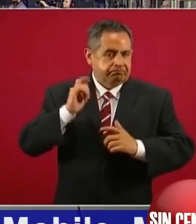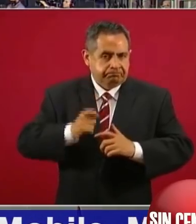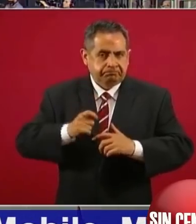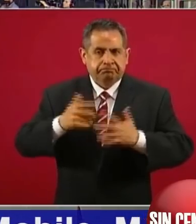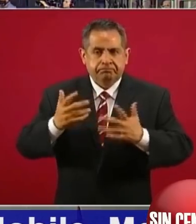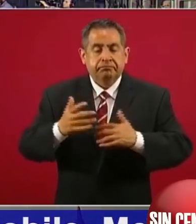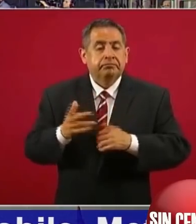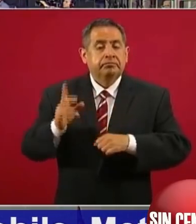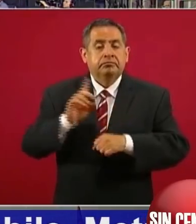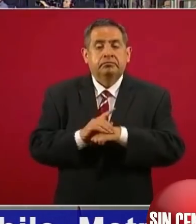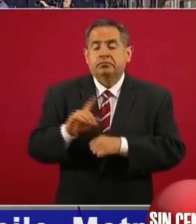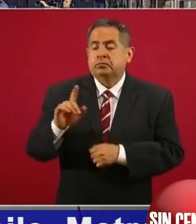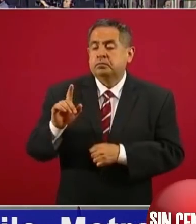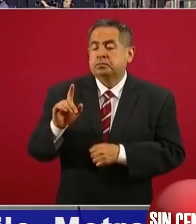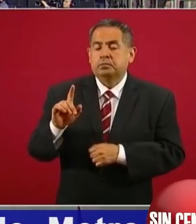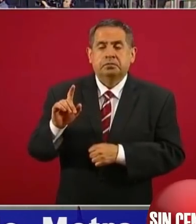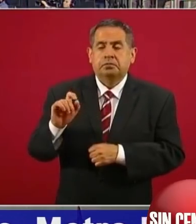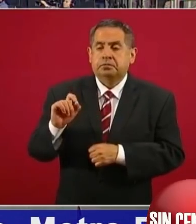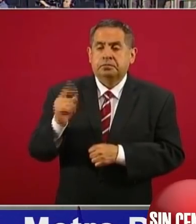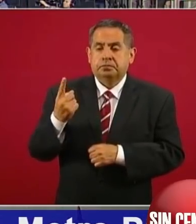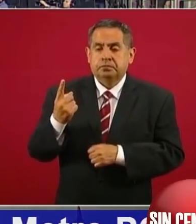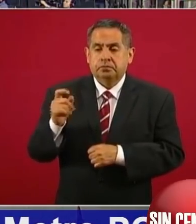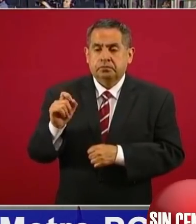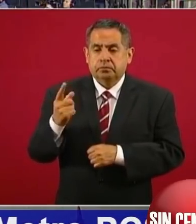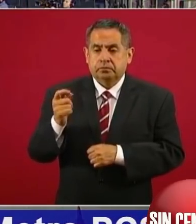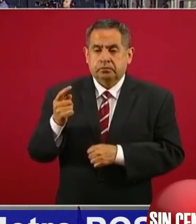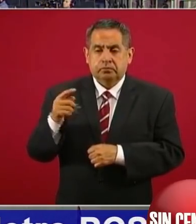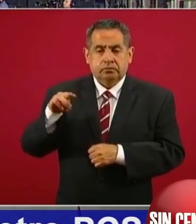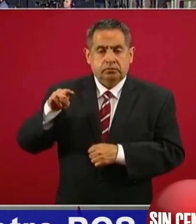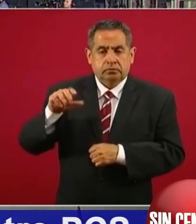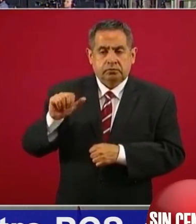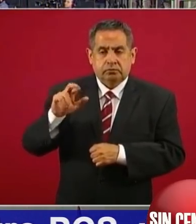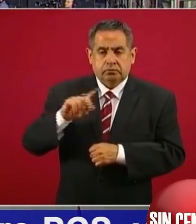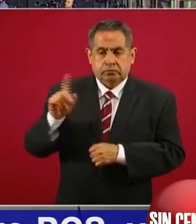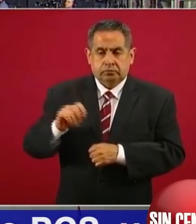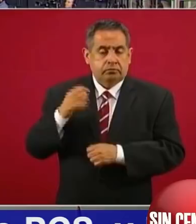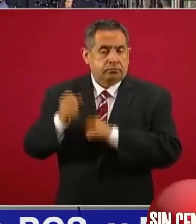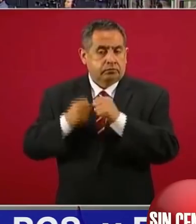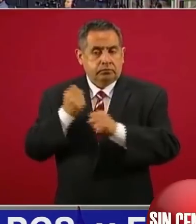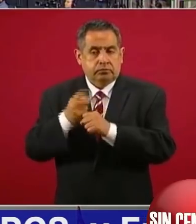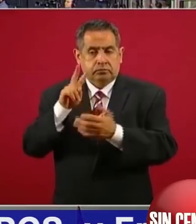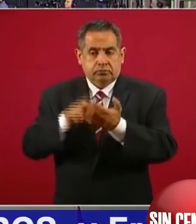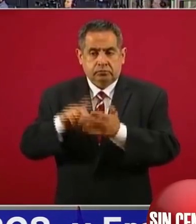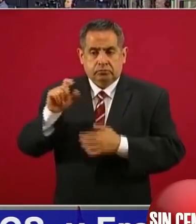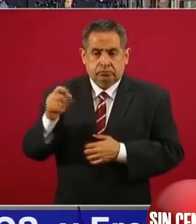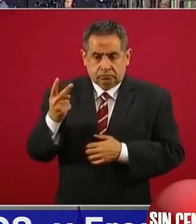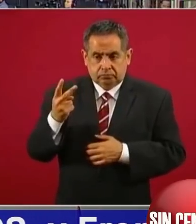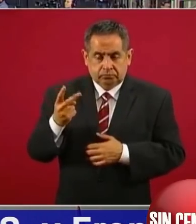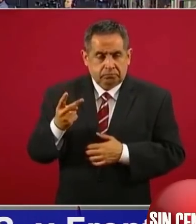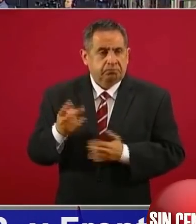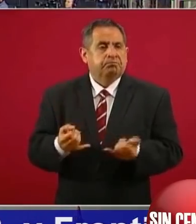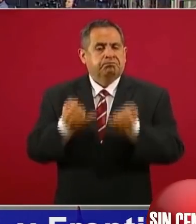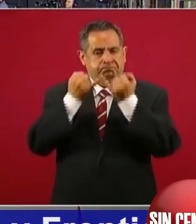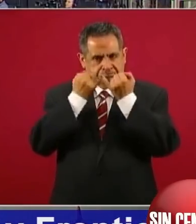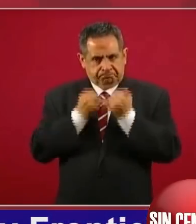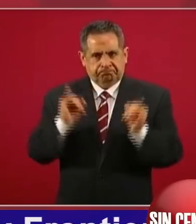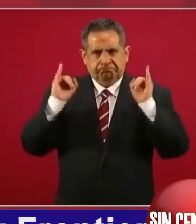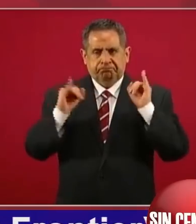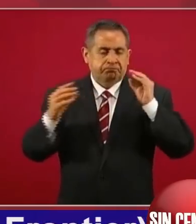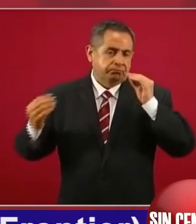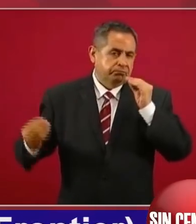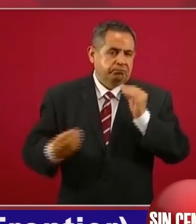que el 21 de marzo del 2022 se inaugura el